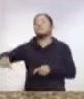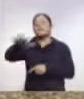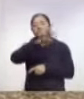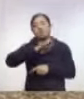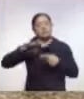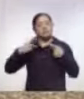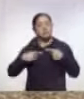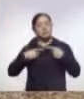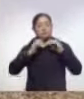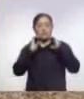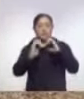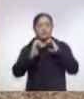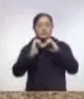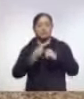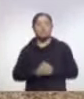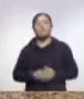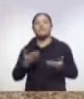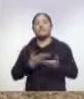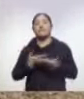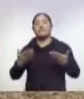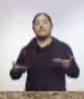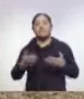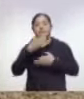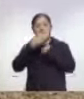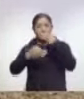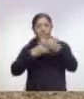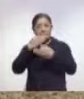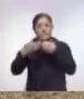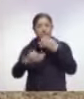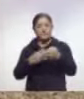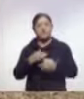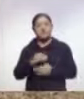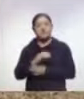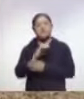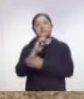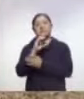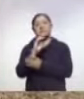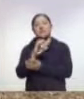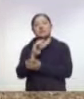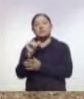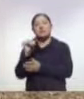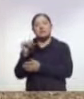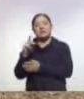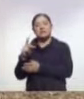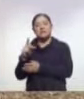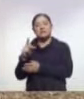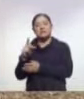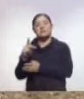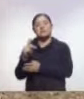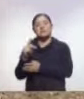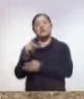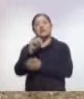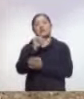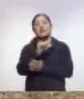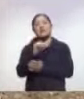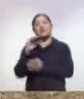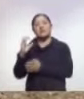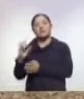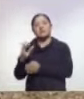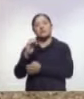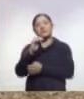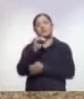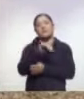Con información de Altagracia Corona, imágenes de Miguel Alarit, edición Carlos Palacio, Ahora Noticias.